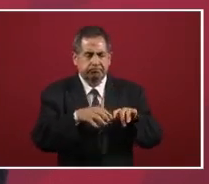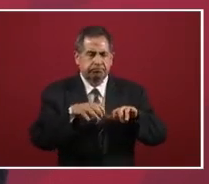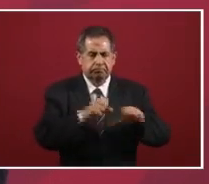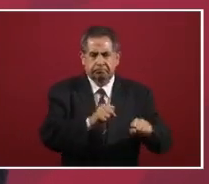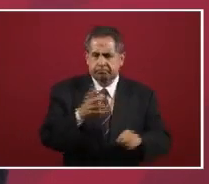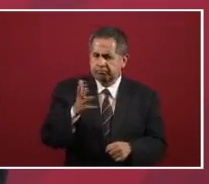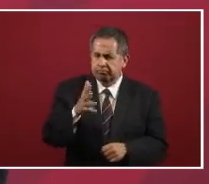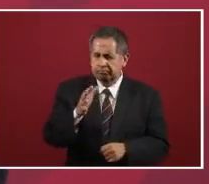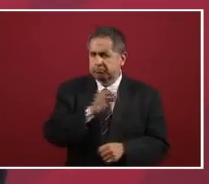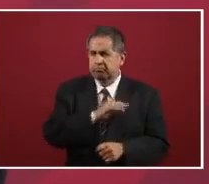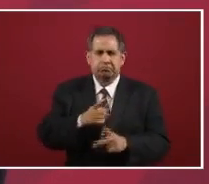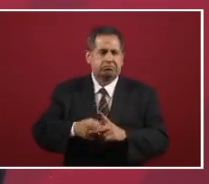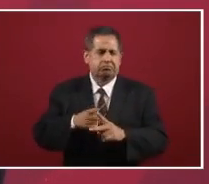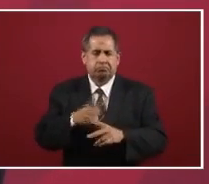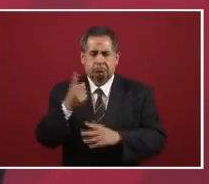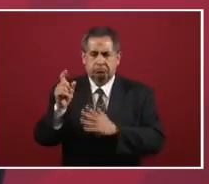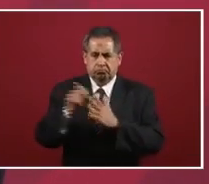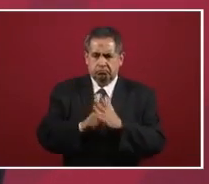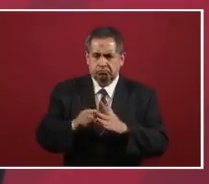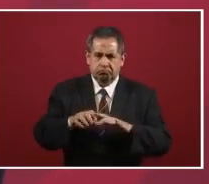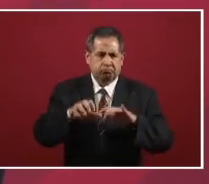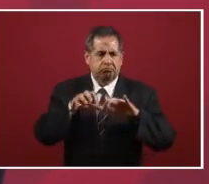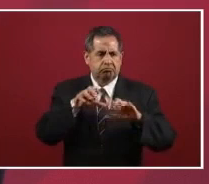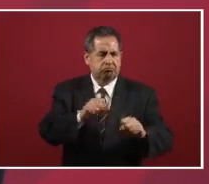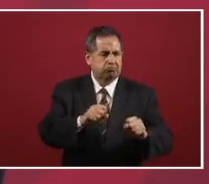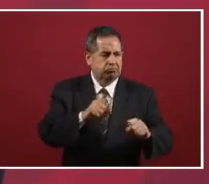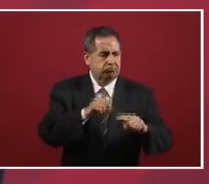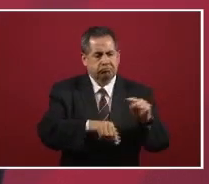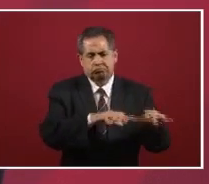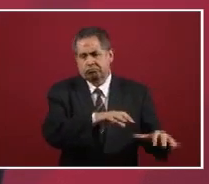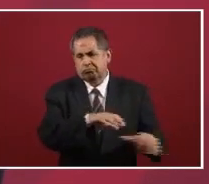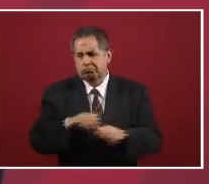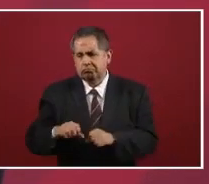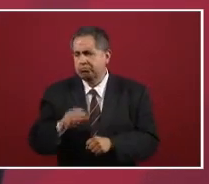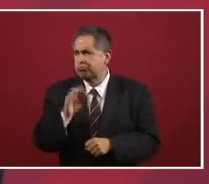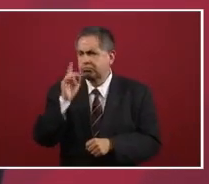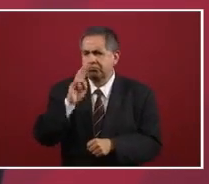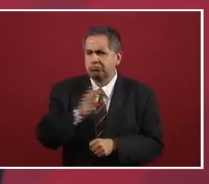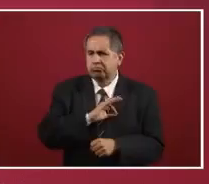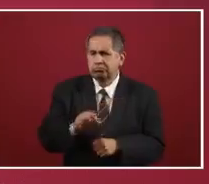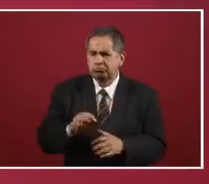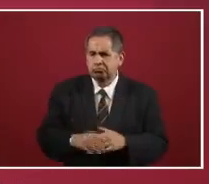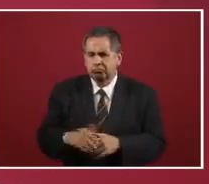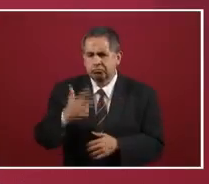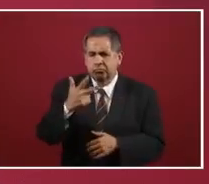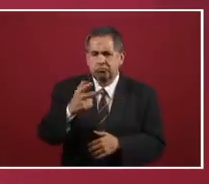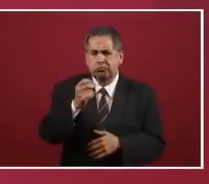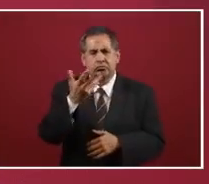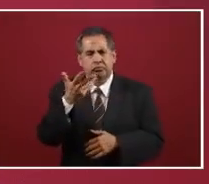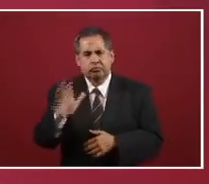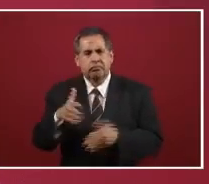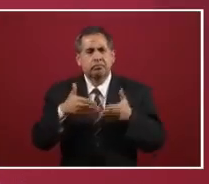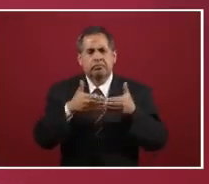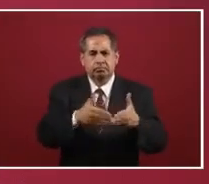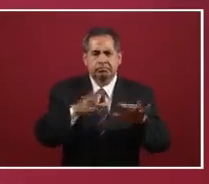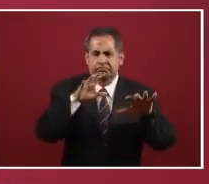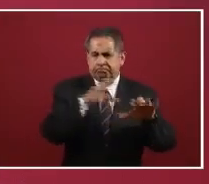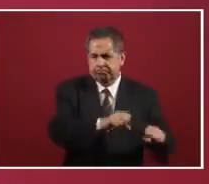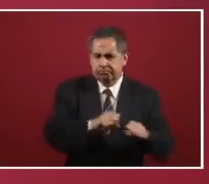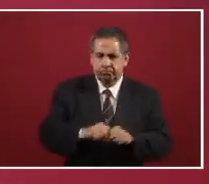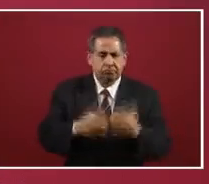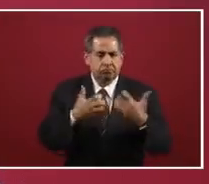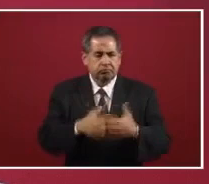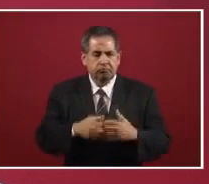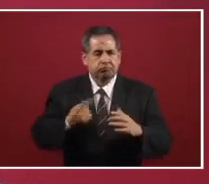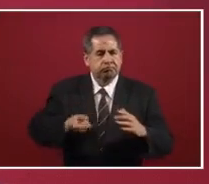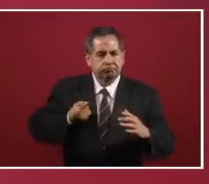más o menos en promedio al mes estamos incautando alrededor de 8 o 10 embarcaciones con motores fuera de